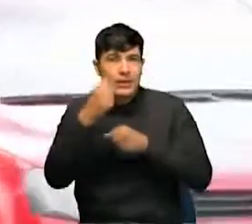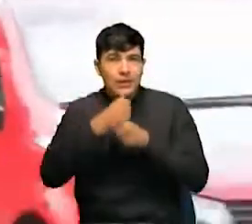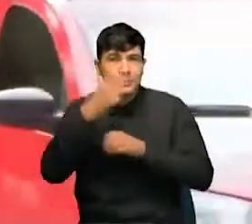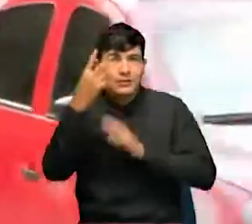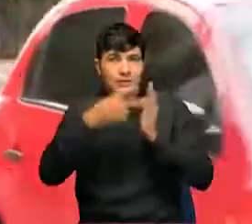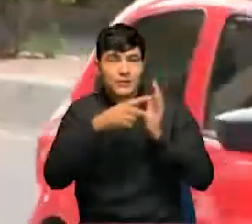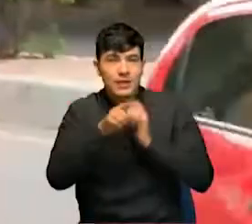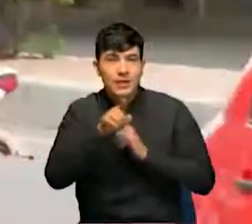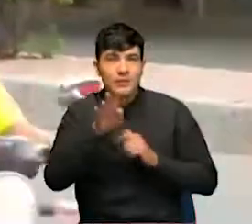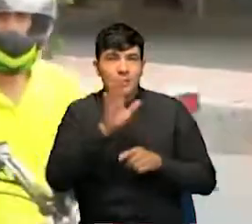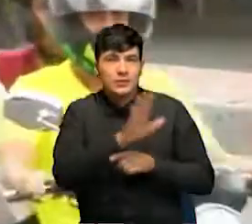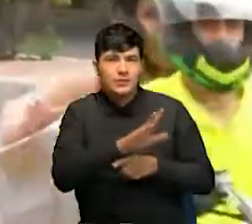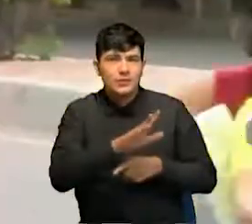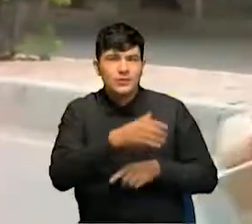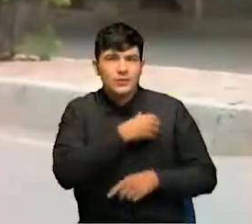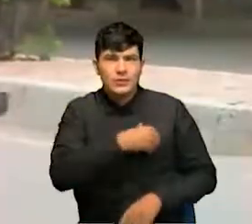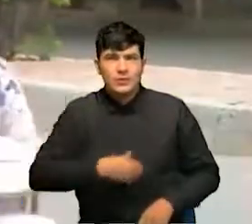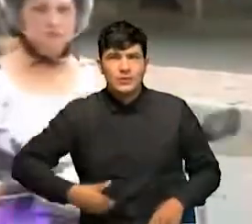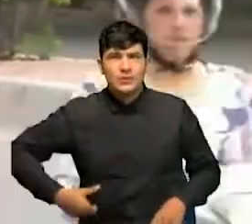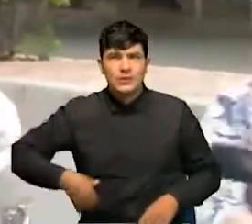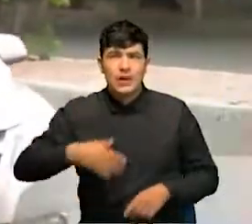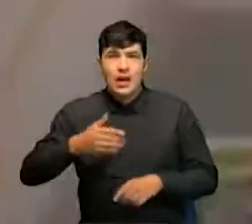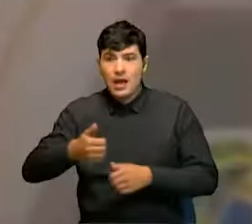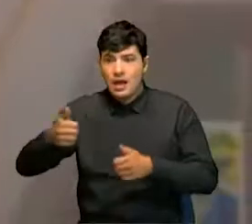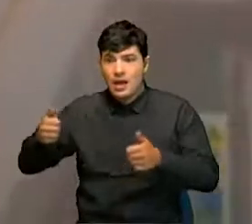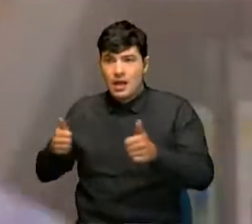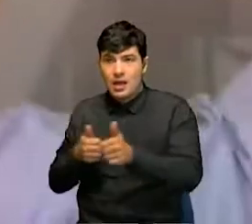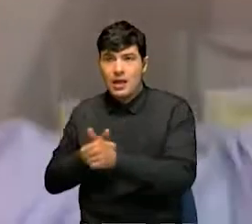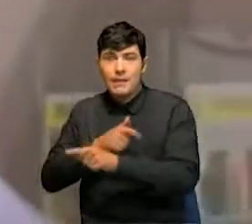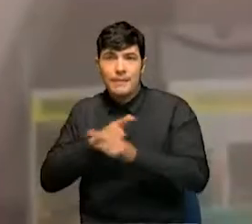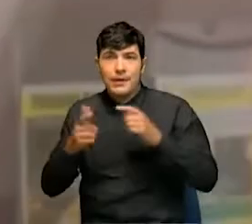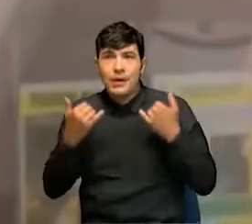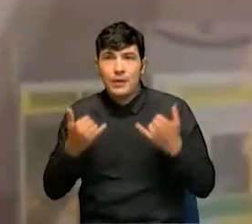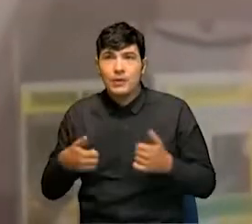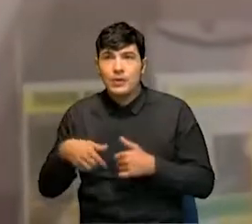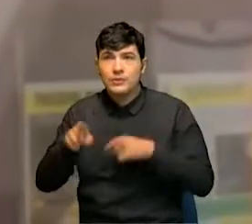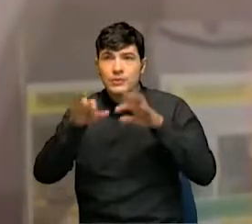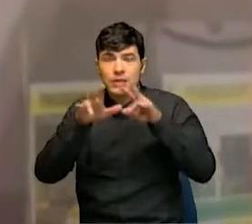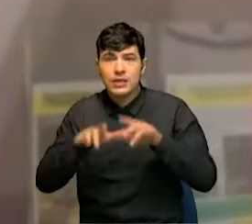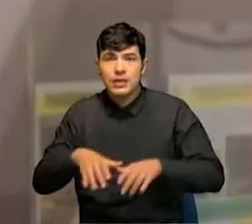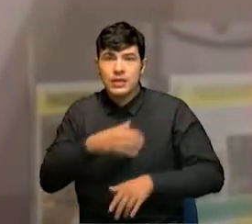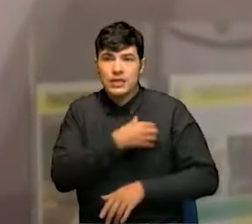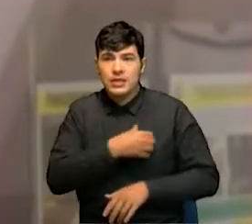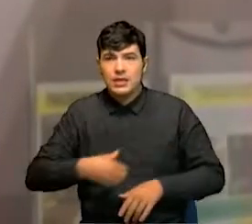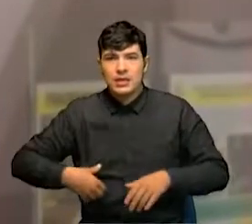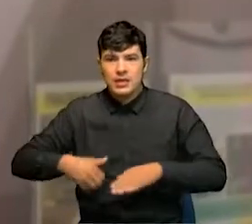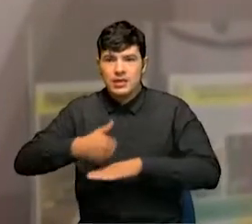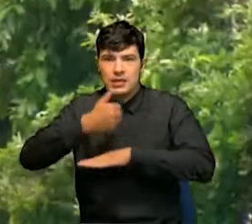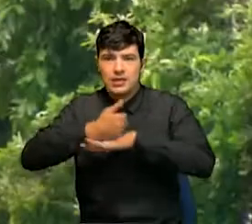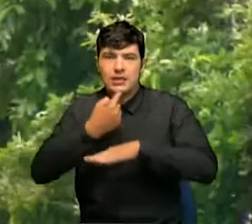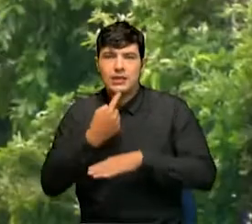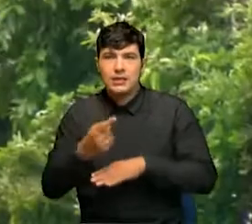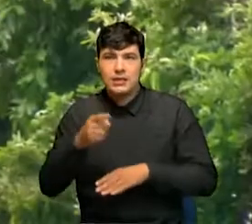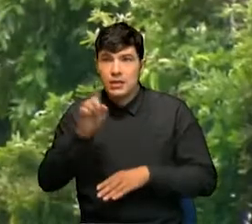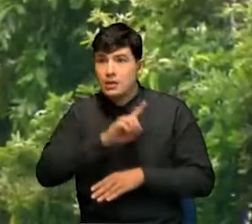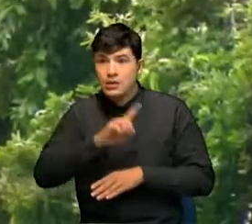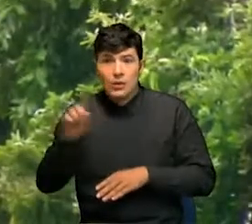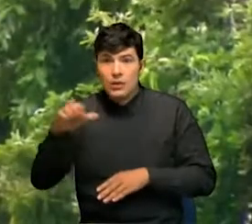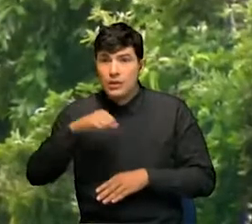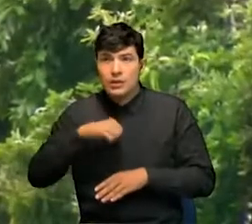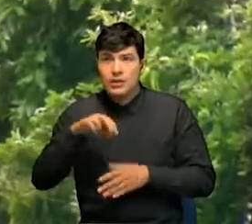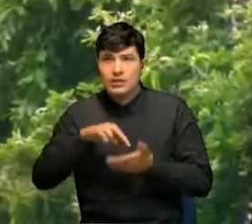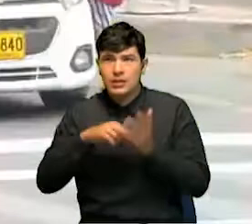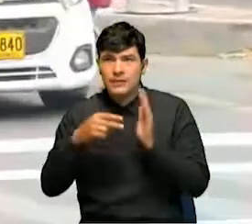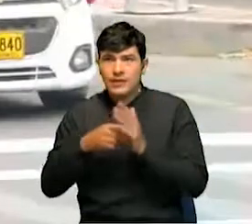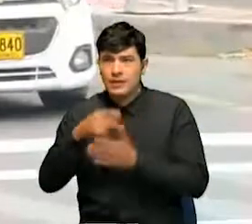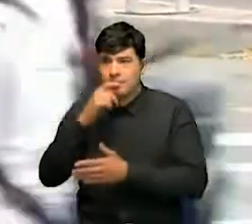vehículos tienen el cinturón en la parte de atrás ante esto la secretaría de tránsito ha aclarado que el no llevarlo no